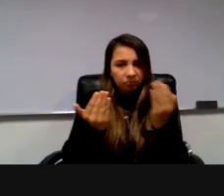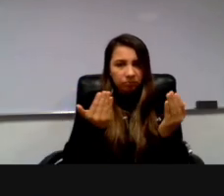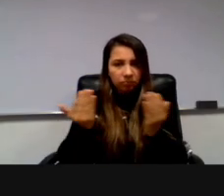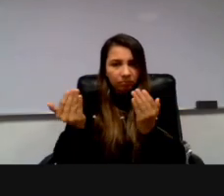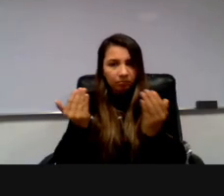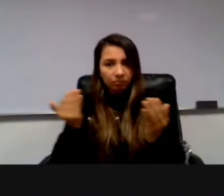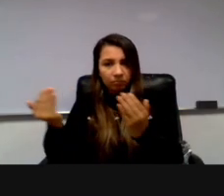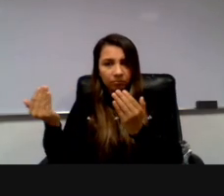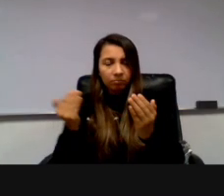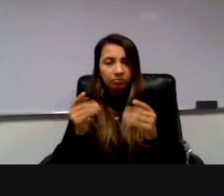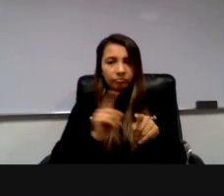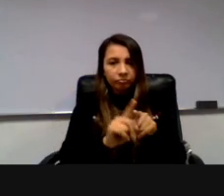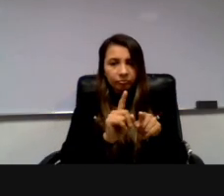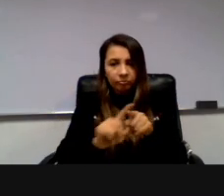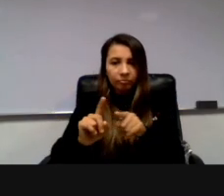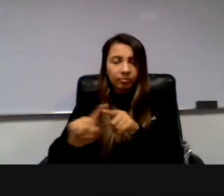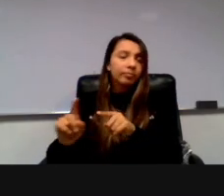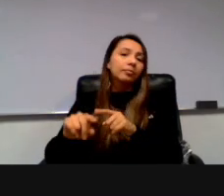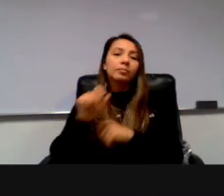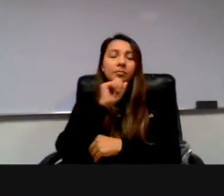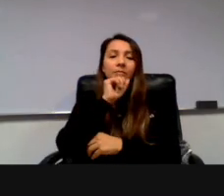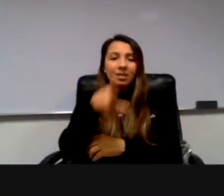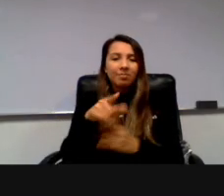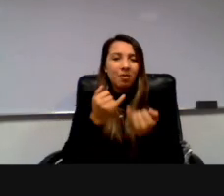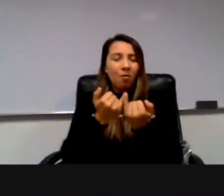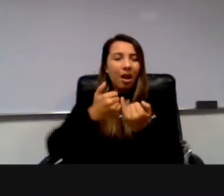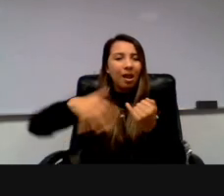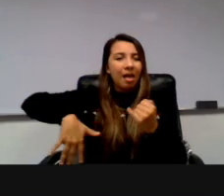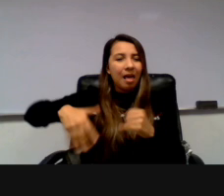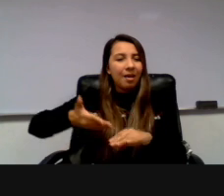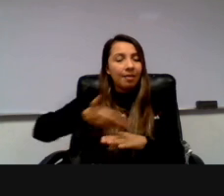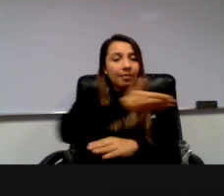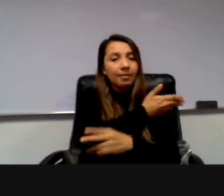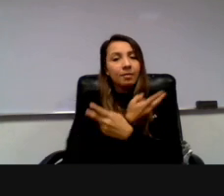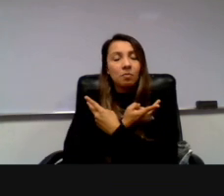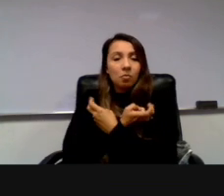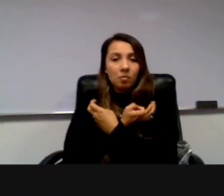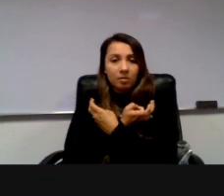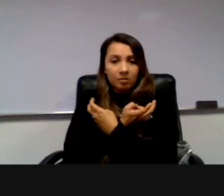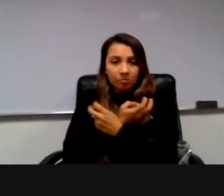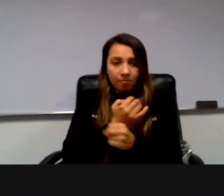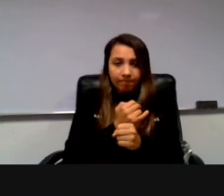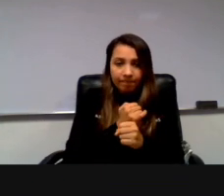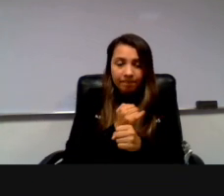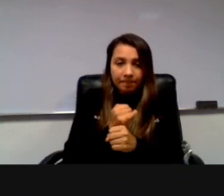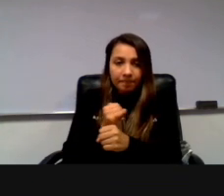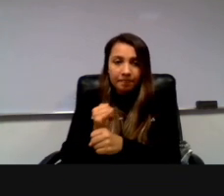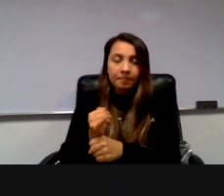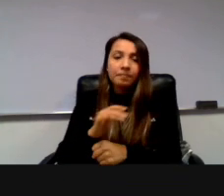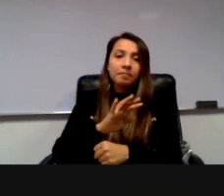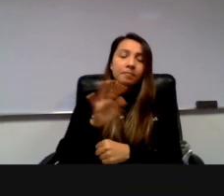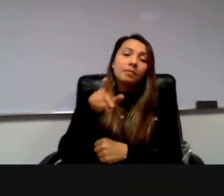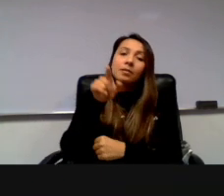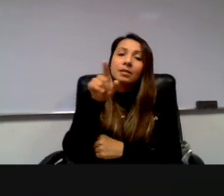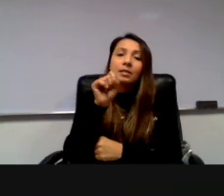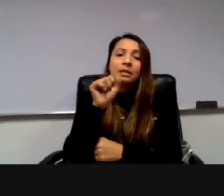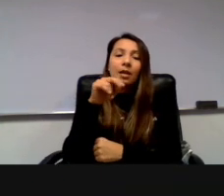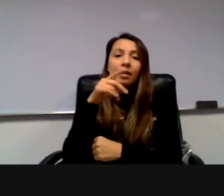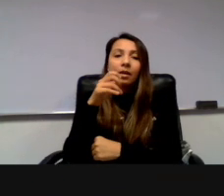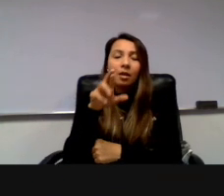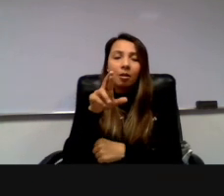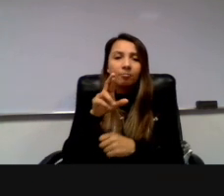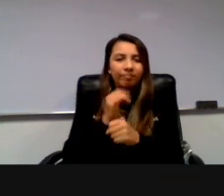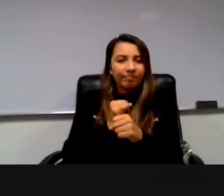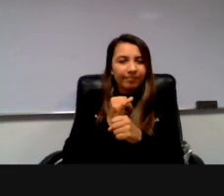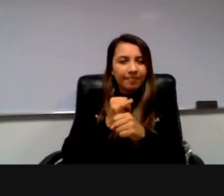Empieza a comparar las proteínas, al igual que pudimos comparar, digamos, los huesos de las extremidades de los mamíferos. Pues Sanger comienza a